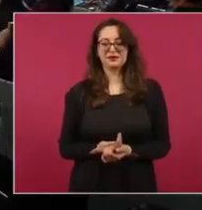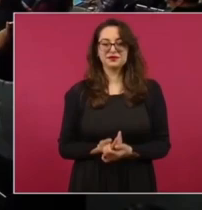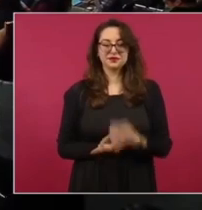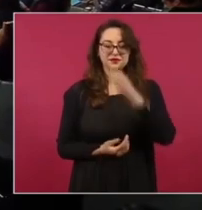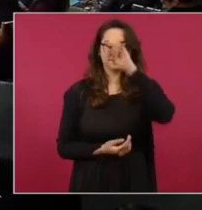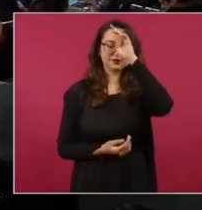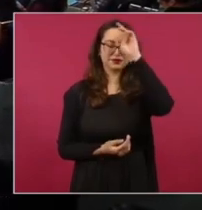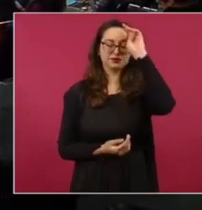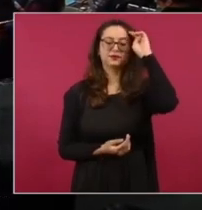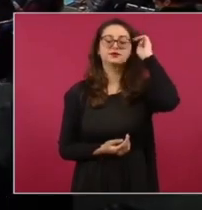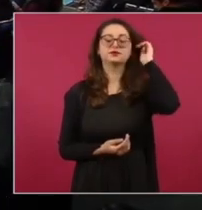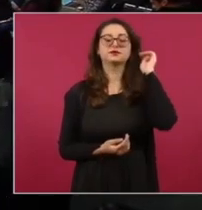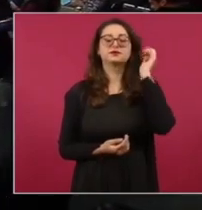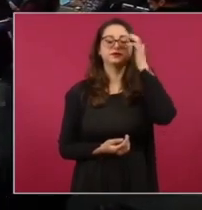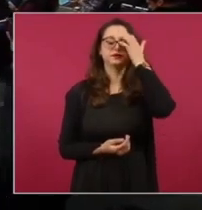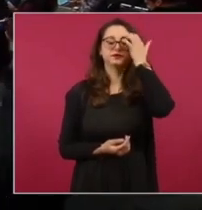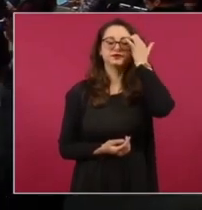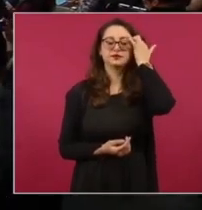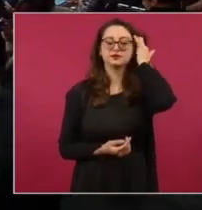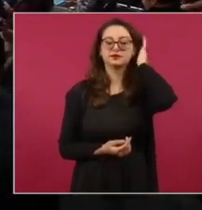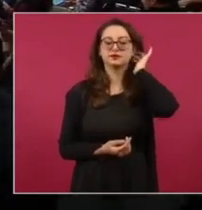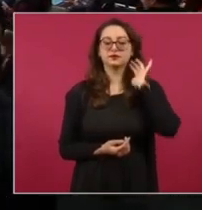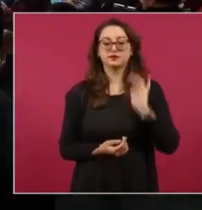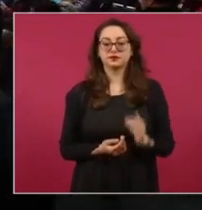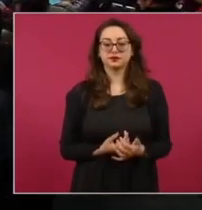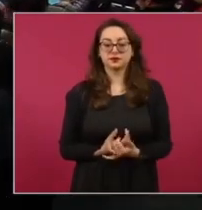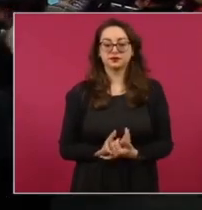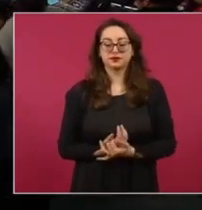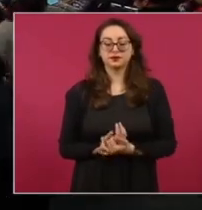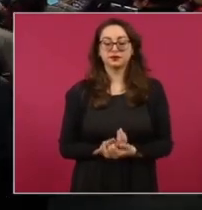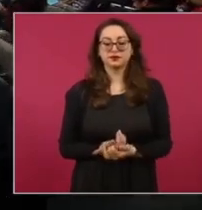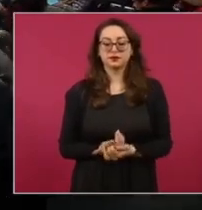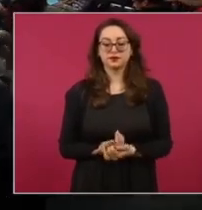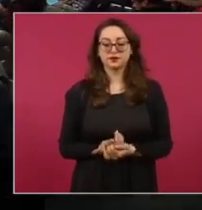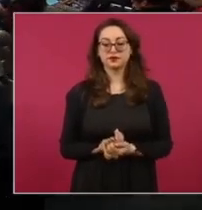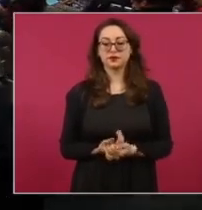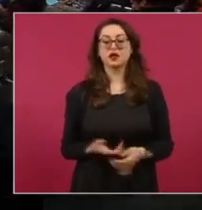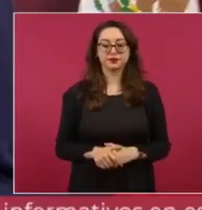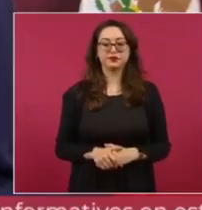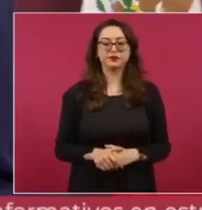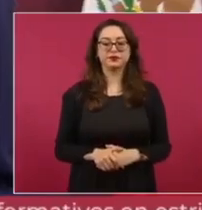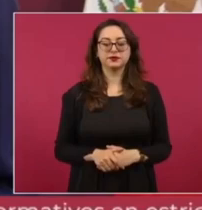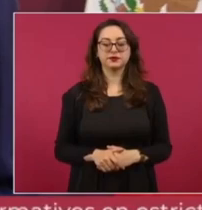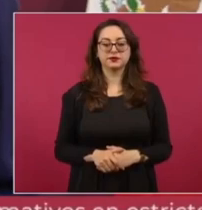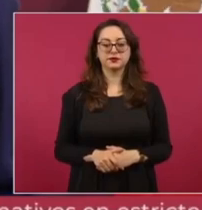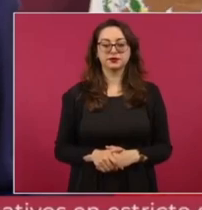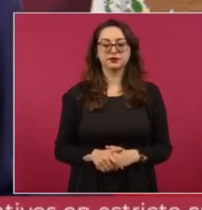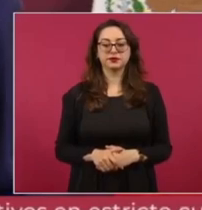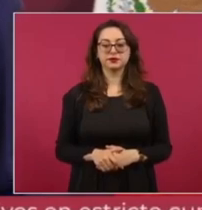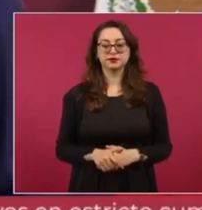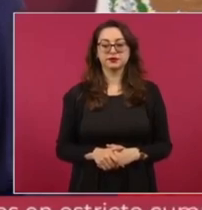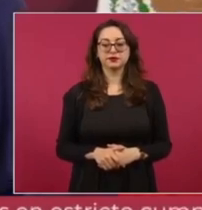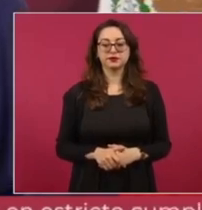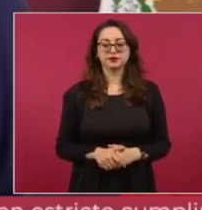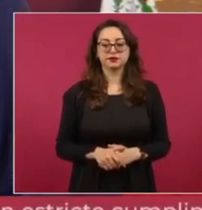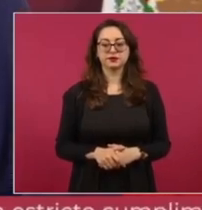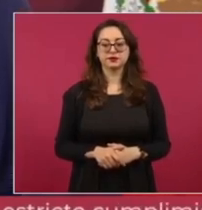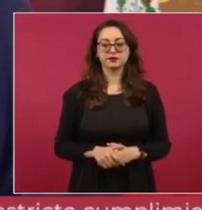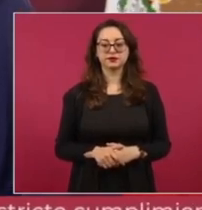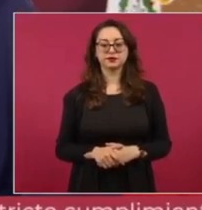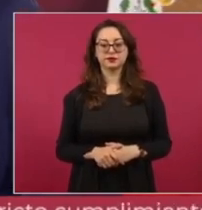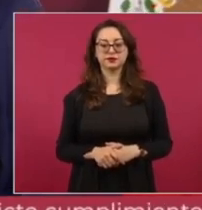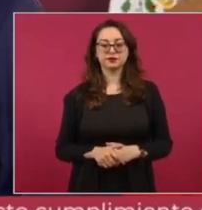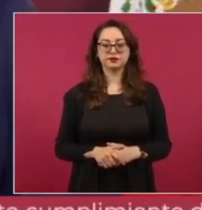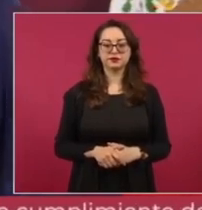Pues vamos a informar la situación de la salud, en este caso la decisión que